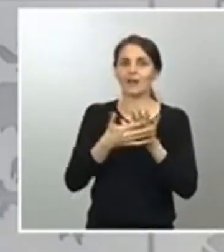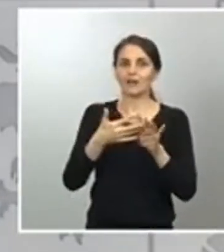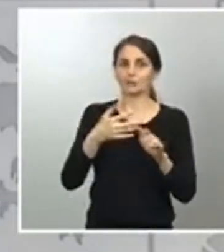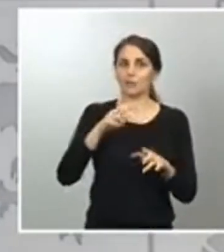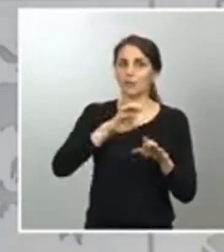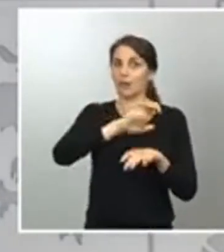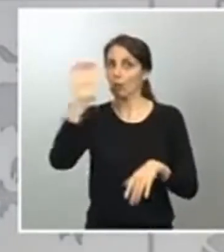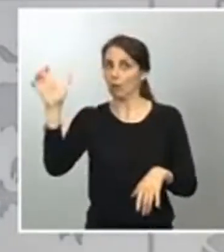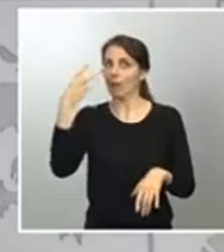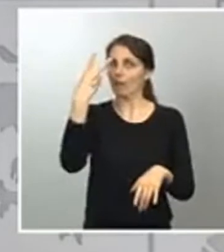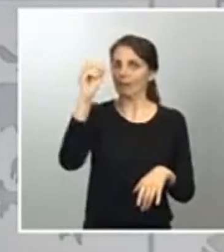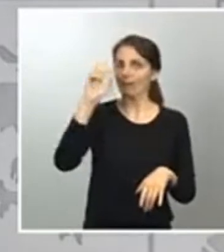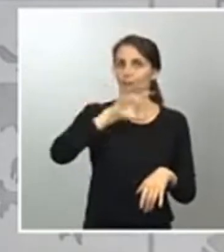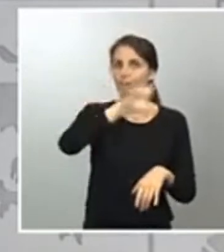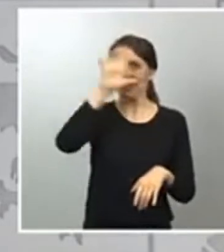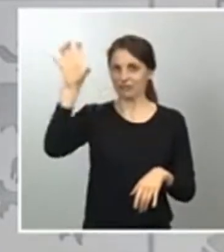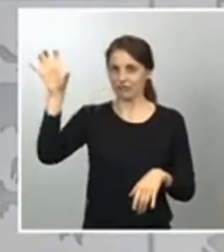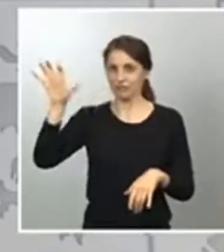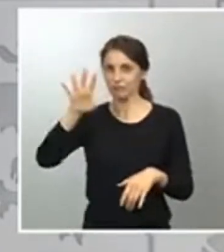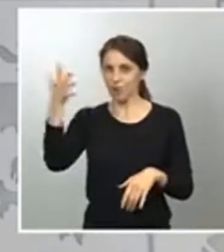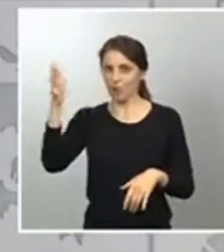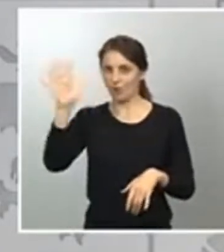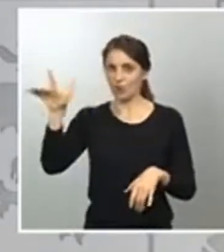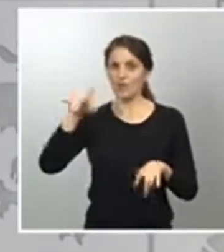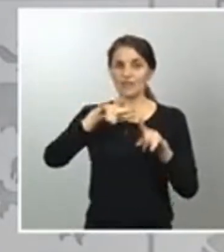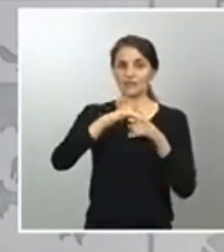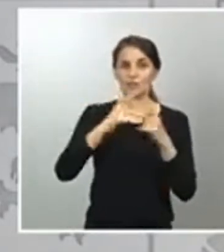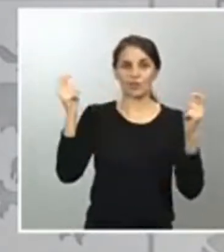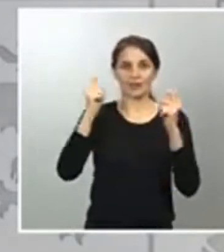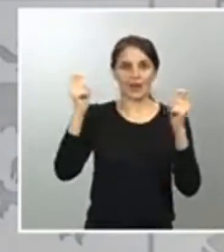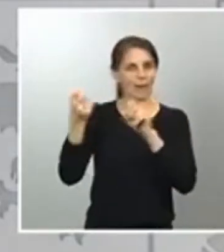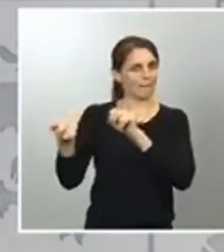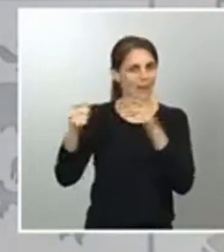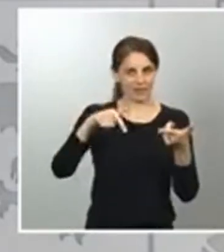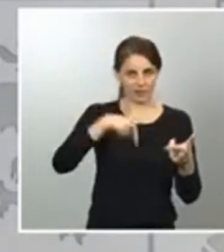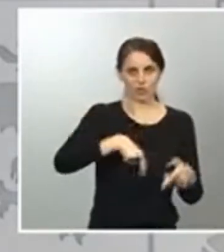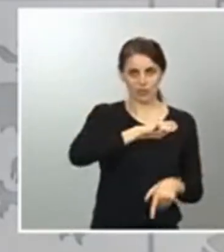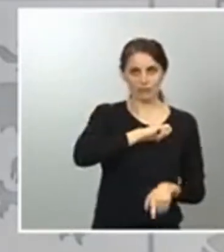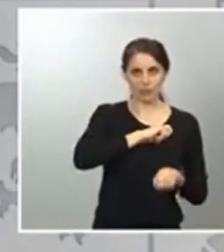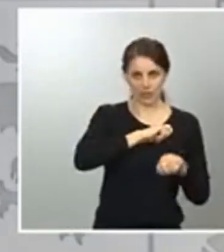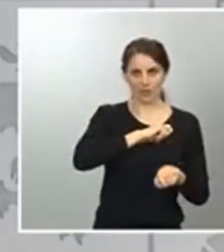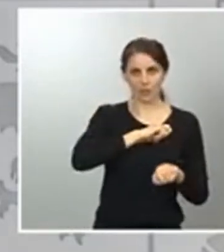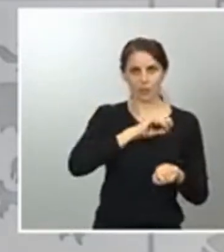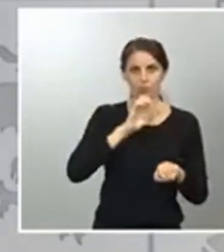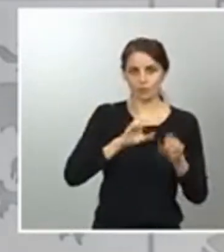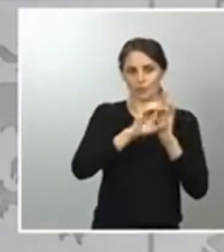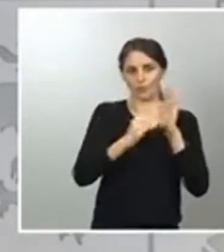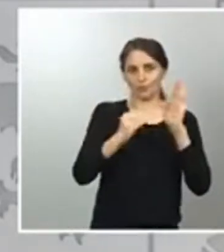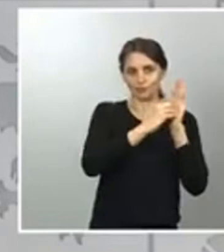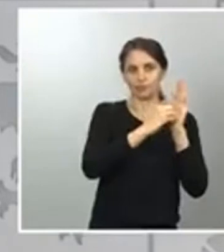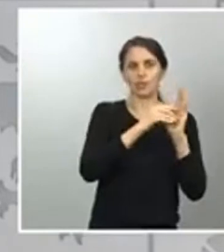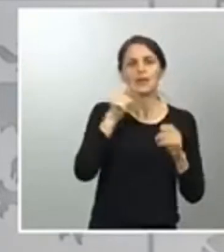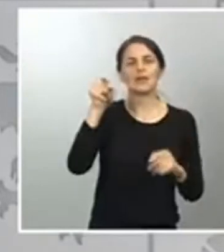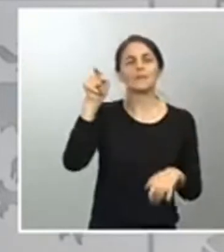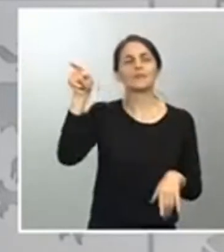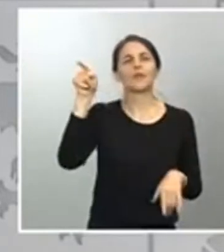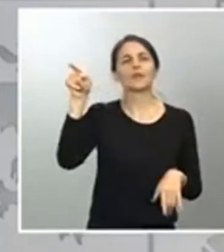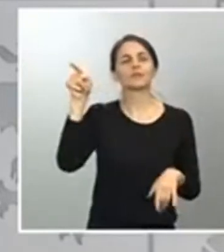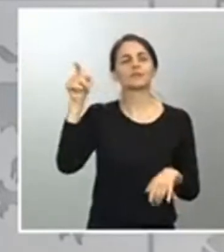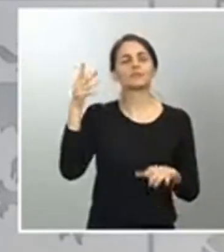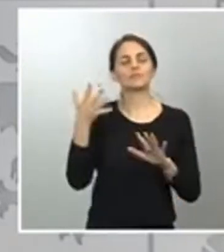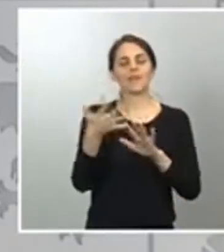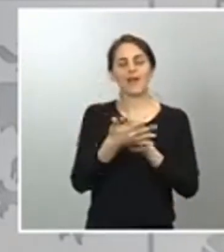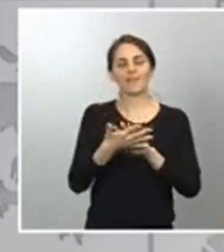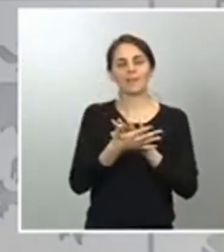tienen semejantes estados de alarma al que nosotros tenemos en nuestro ordenamiento constitucional, es la figura que se ha utilizado precisamente